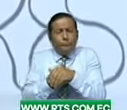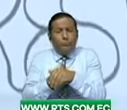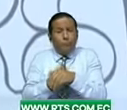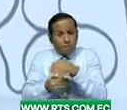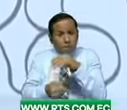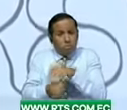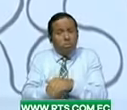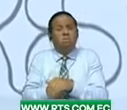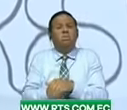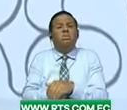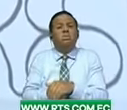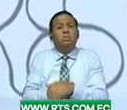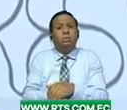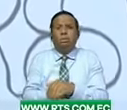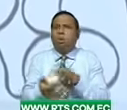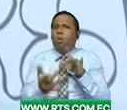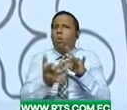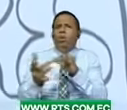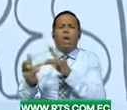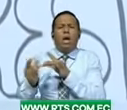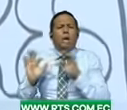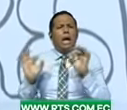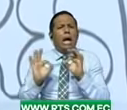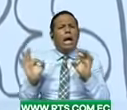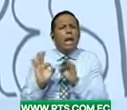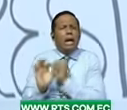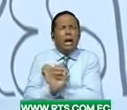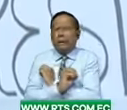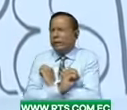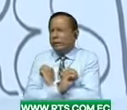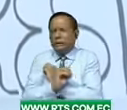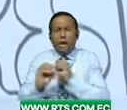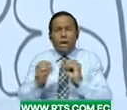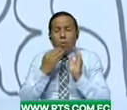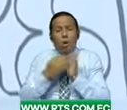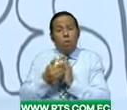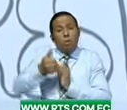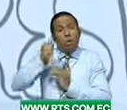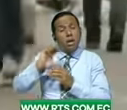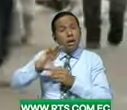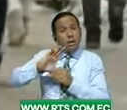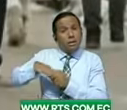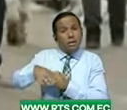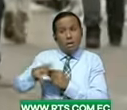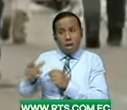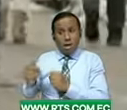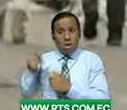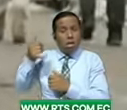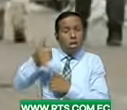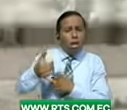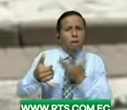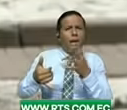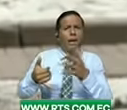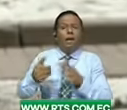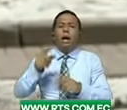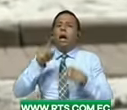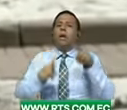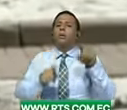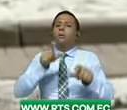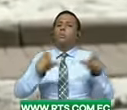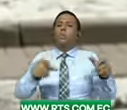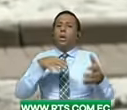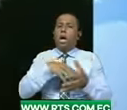no están teniendo contacto con ninguna persona que nos ofreció ayer la Cancillería. Estudiantes que partieron a Ucrania en busca